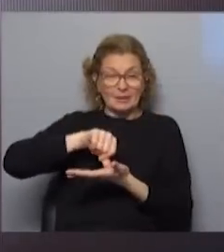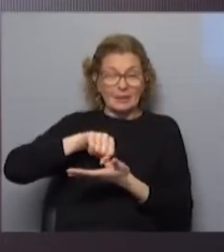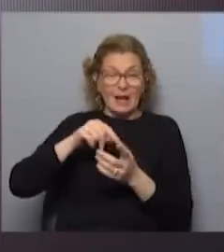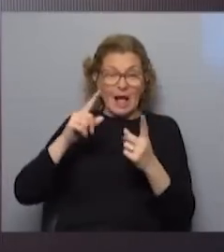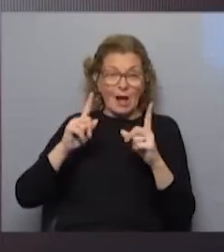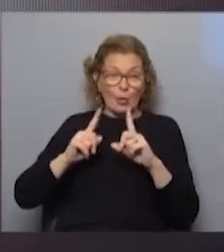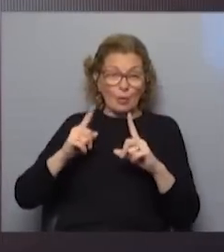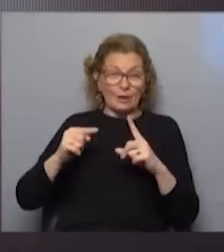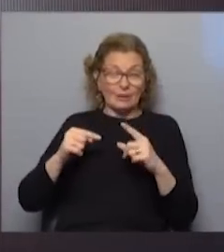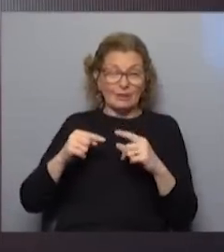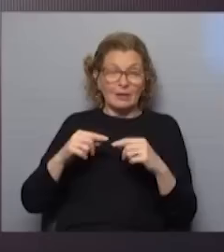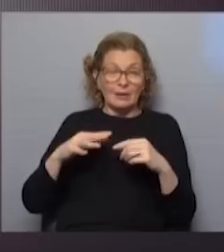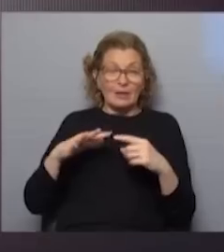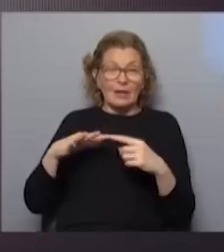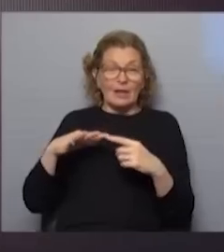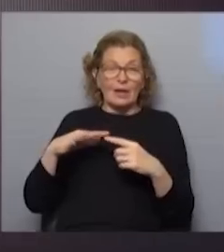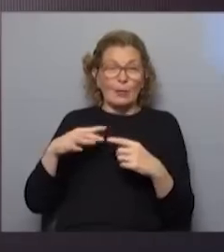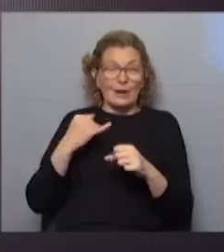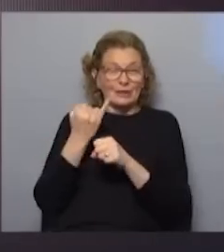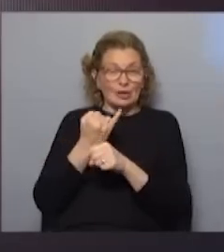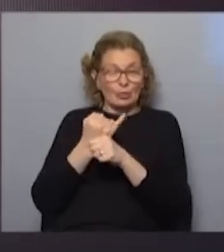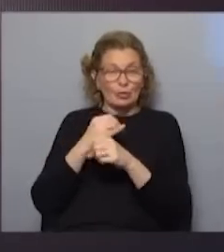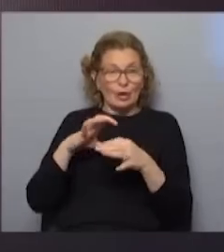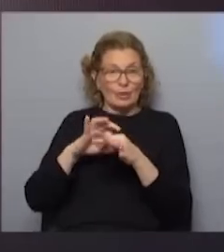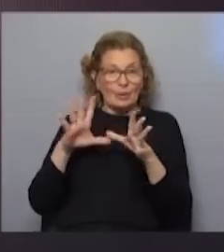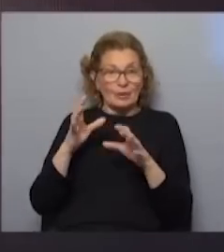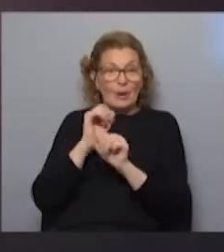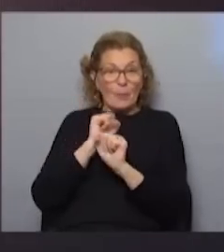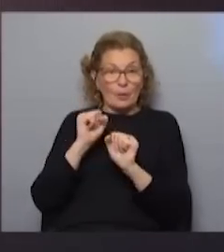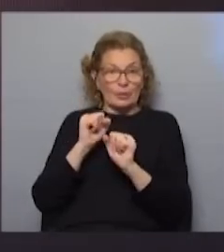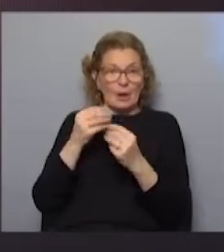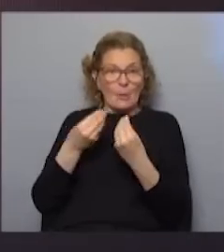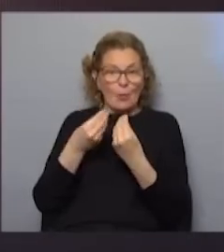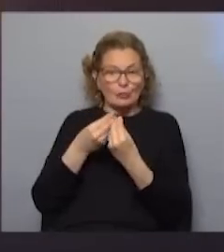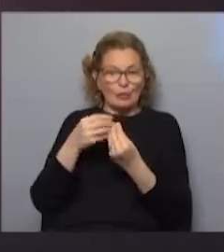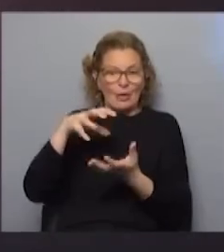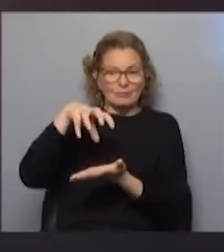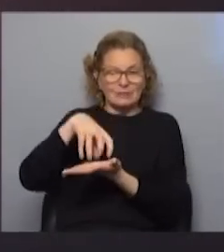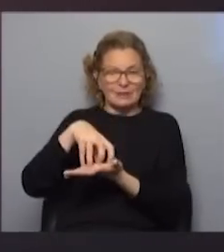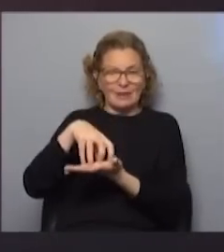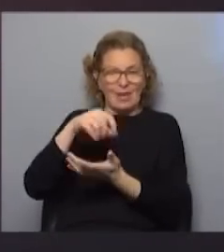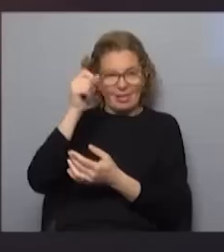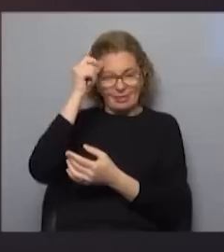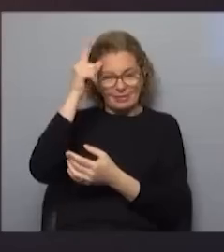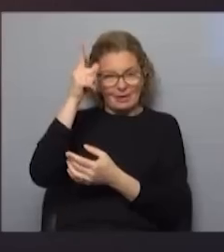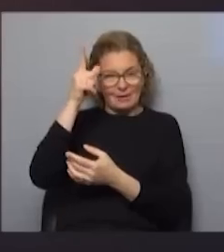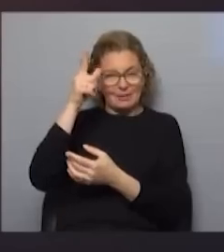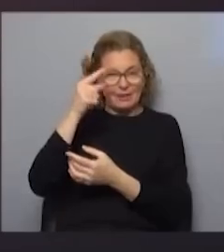algunas condiciones en torno a nuestra institucionalidad democrática que habilitaba que hubiera agencias de inteligencia Este